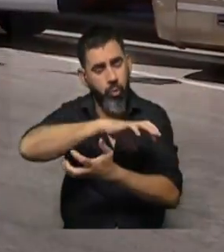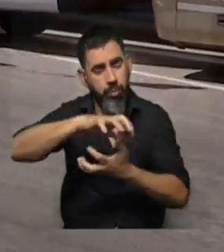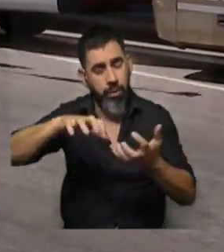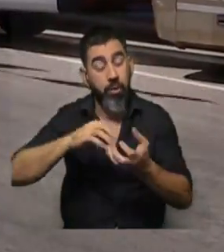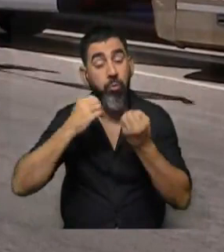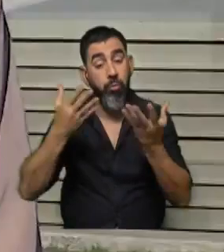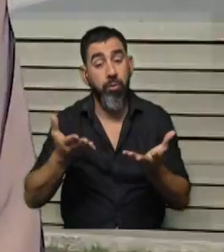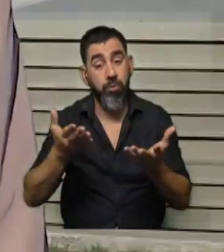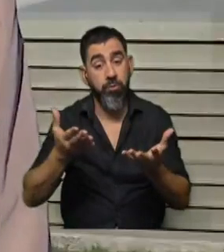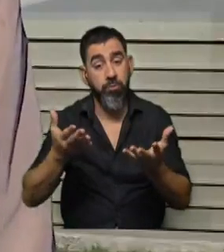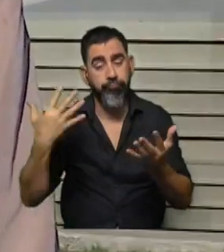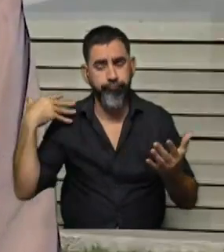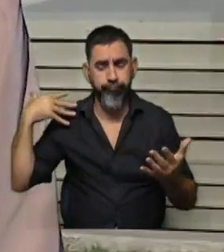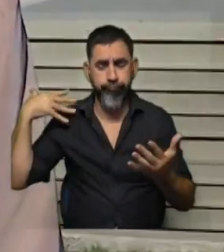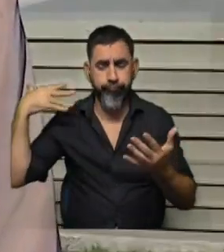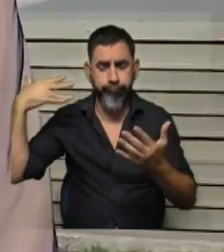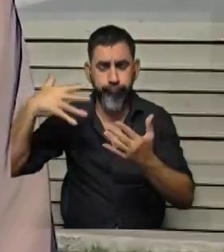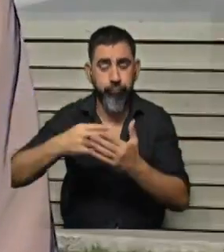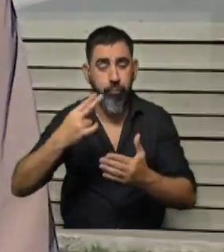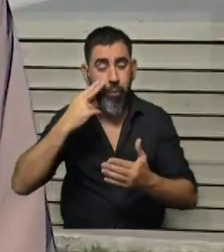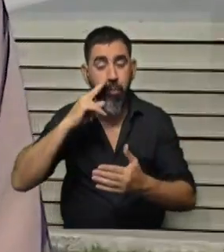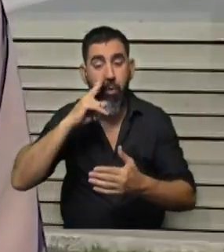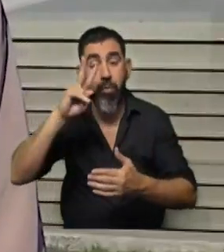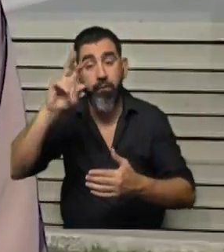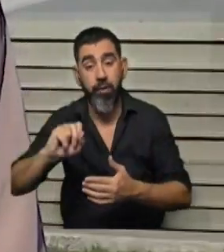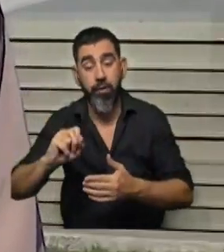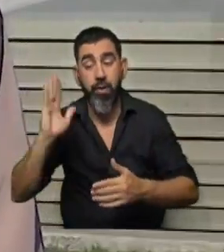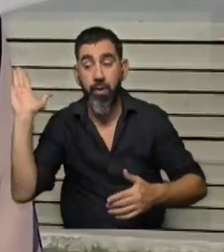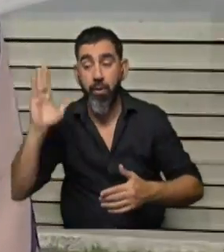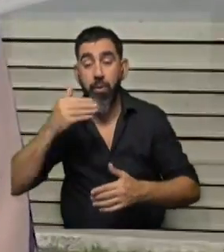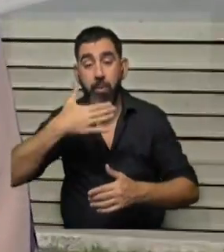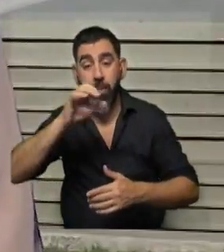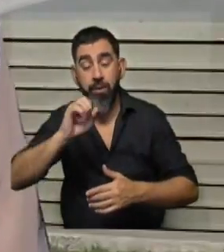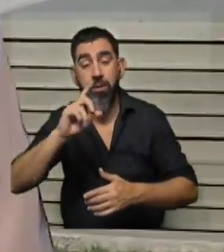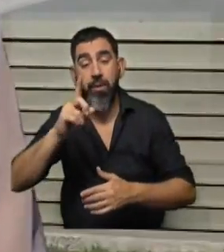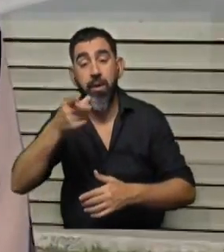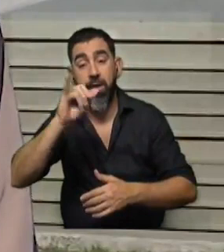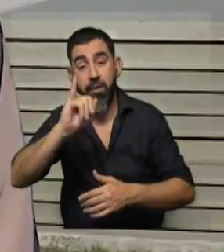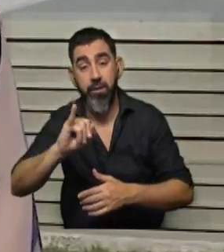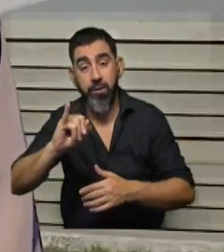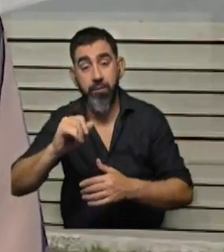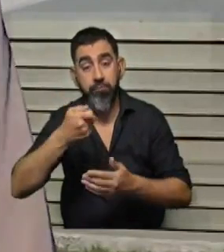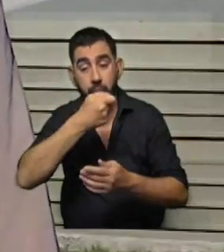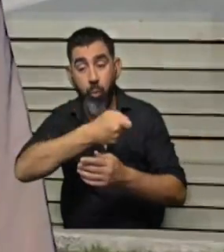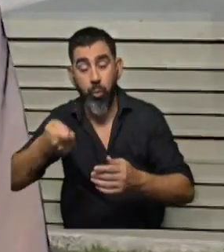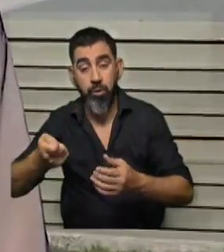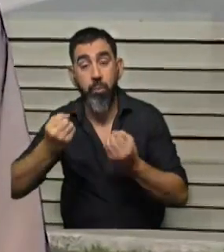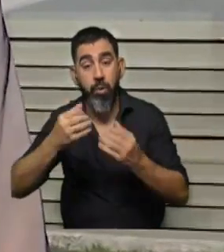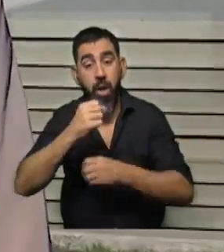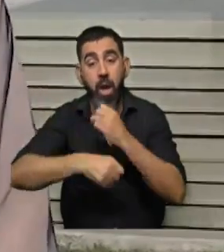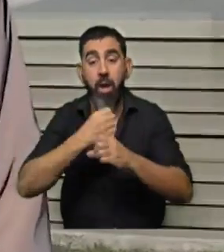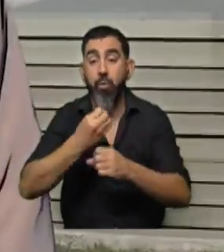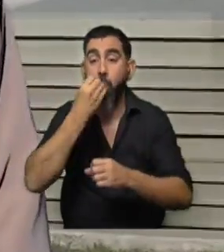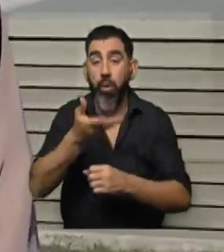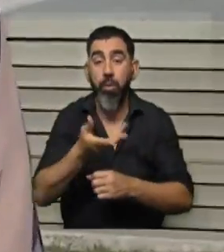nosotros venimos Arrastrando la mochila del 20 con las deudas bps y dgi que hubo que refinanciar por la temporada fue buena